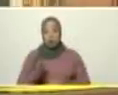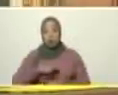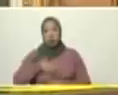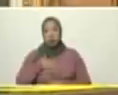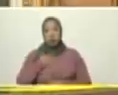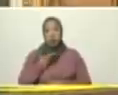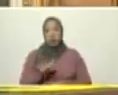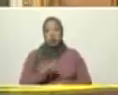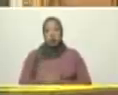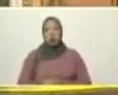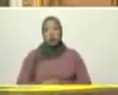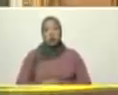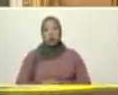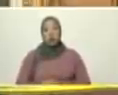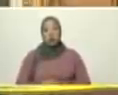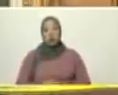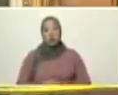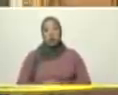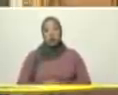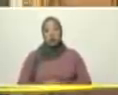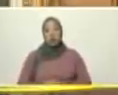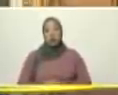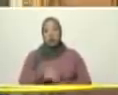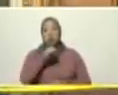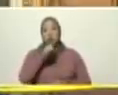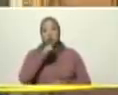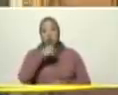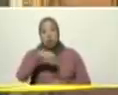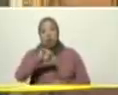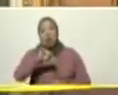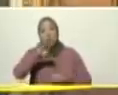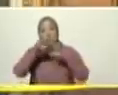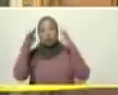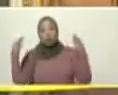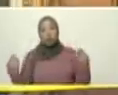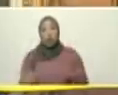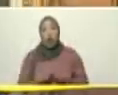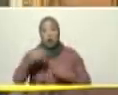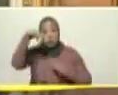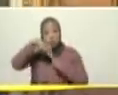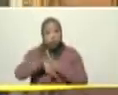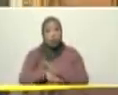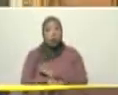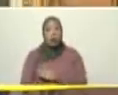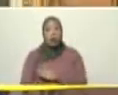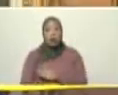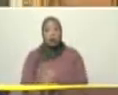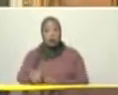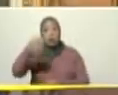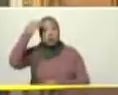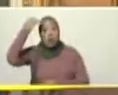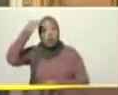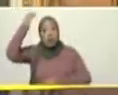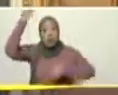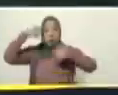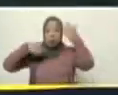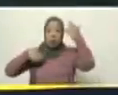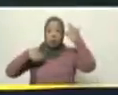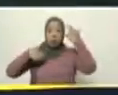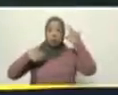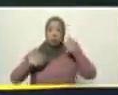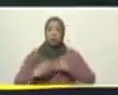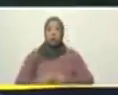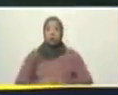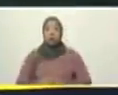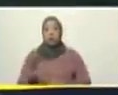ya, y ese otro mundo existe en la profundidad, lo que Chávez llamó en su época en las catacumbas